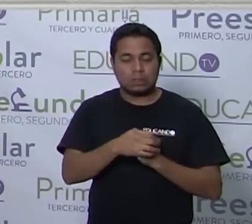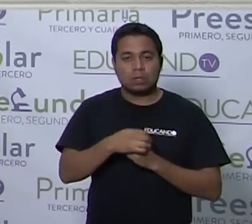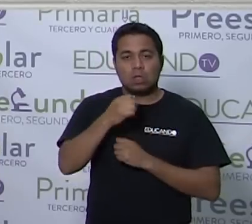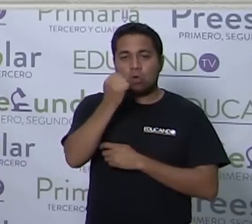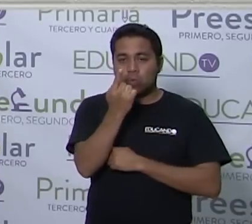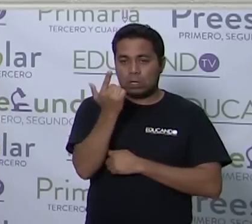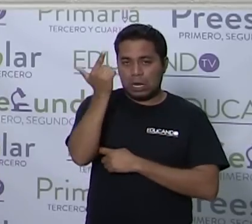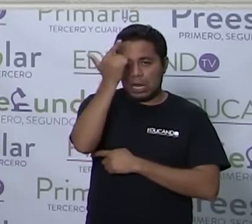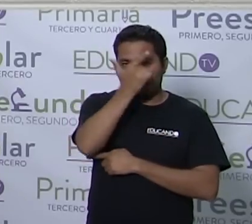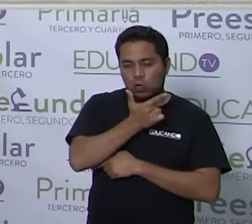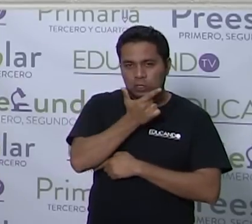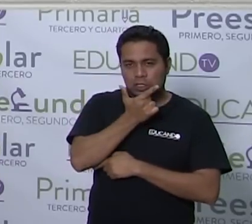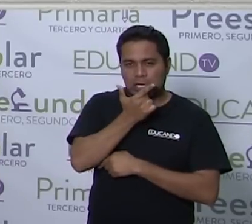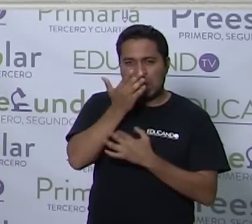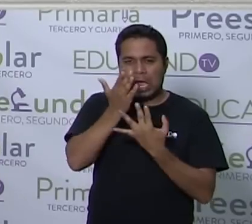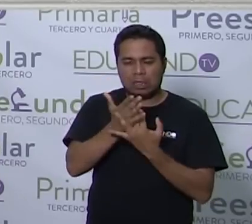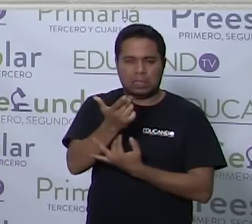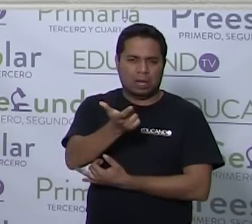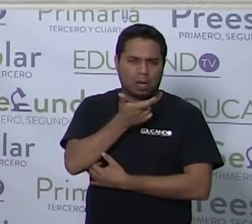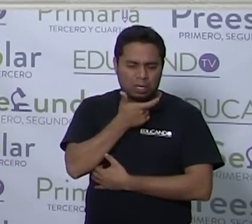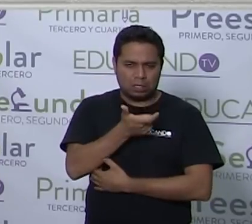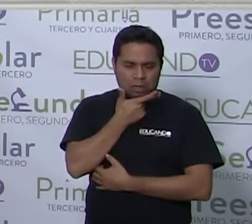entre risas.